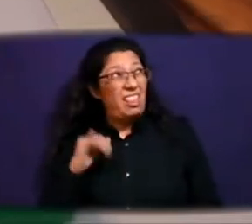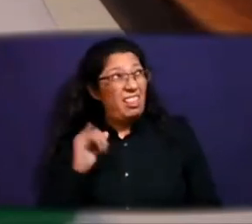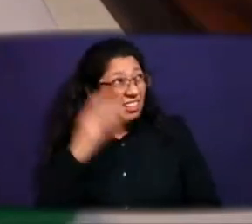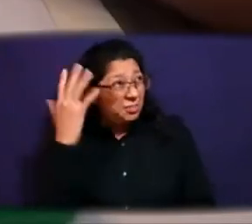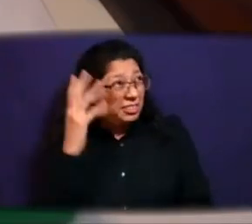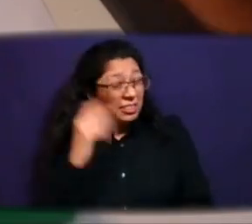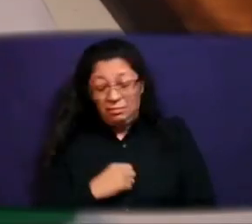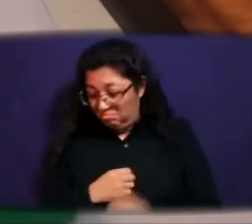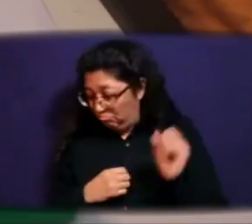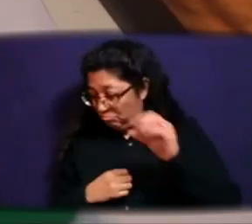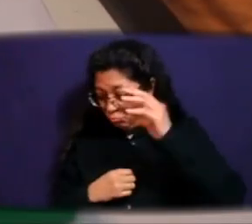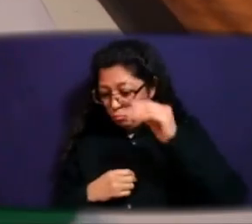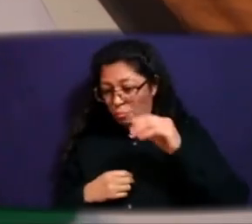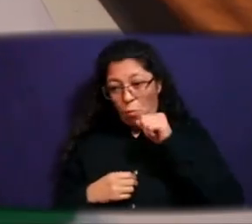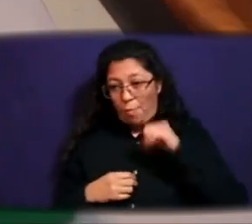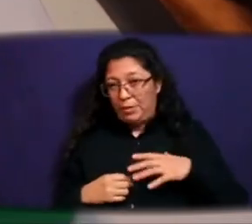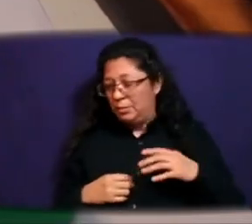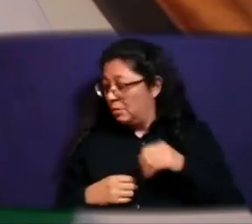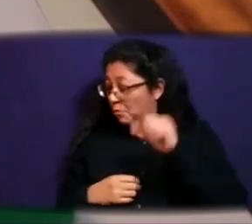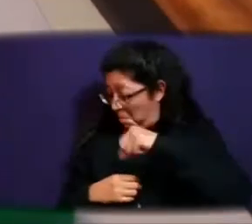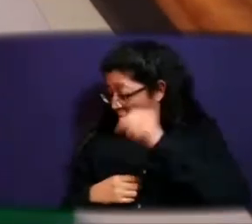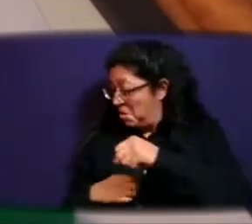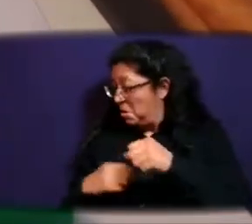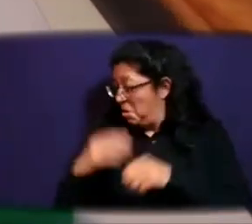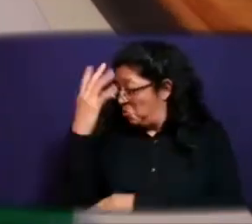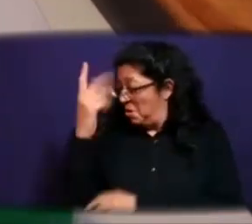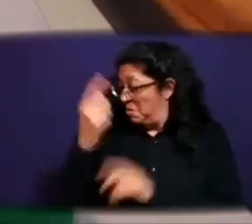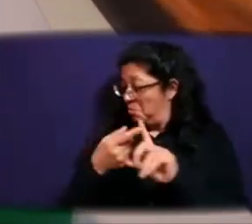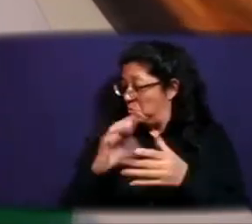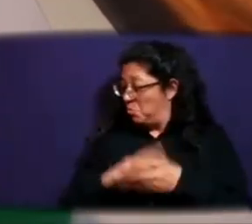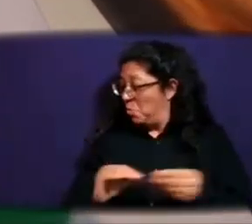Remember, that's the walnut tree from the story? Oh, yeah.